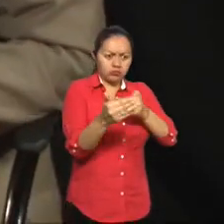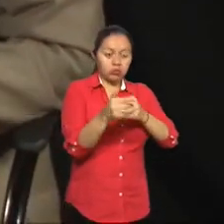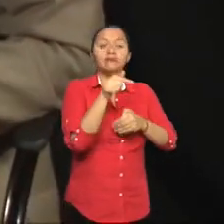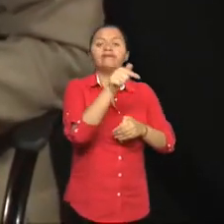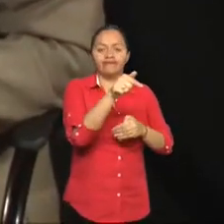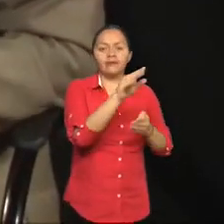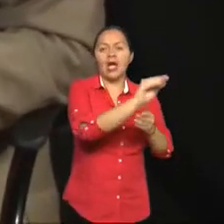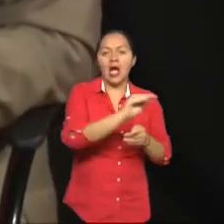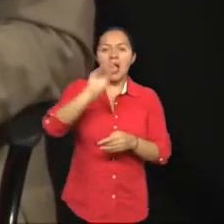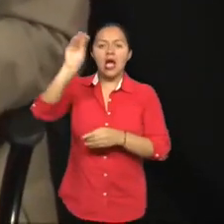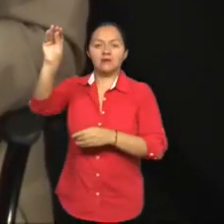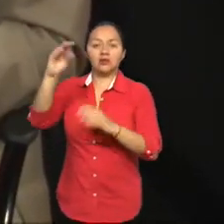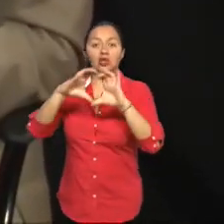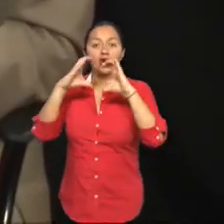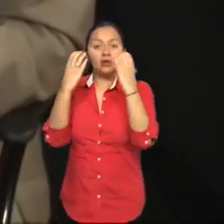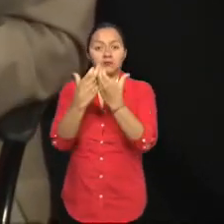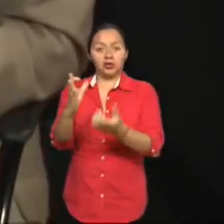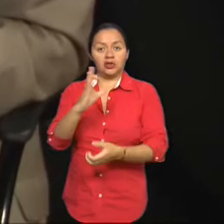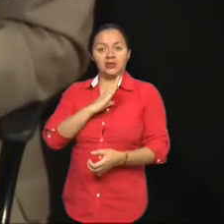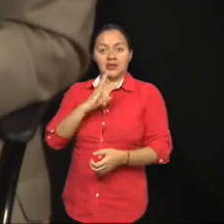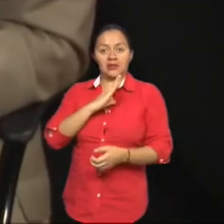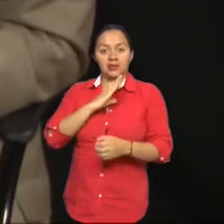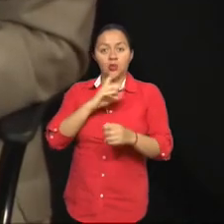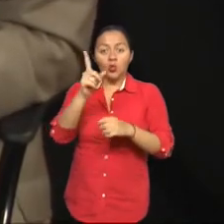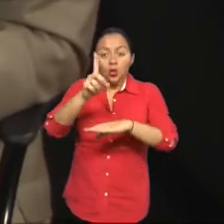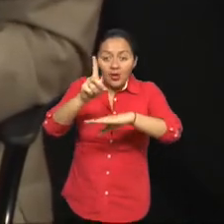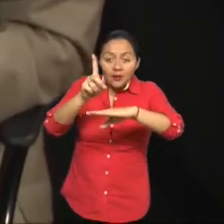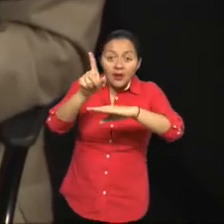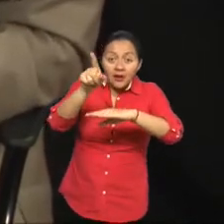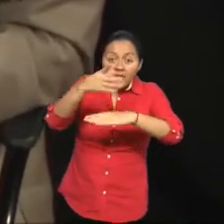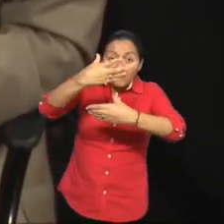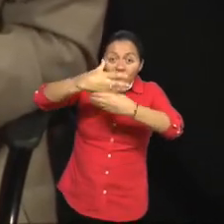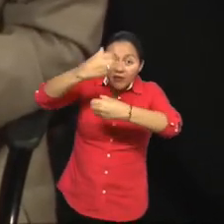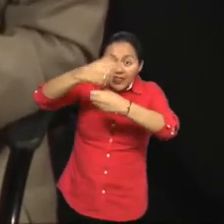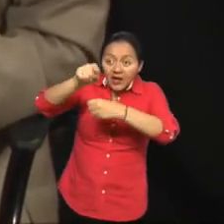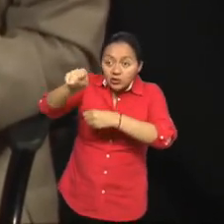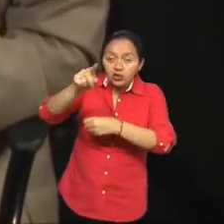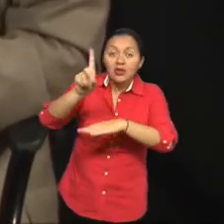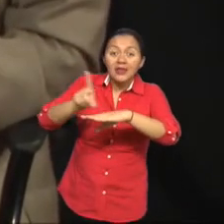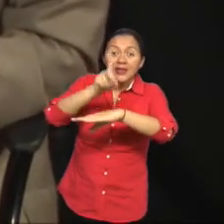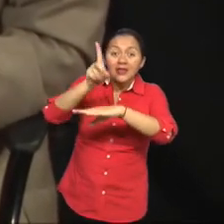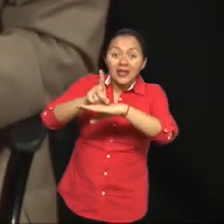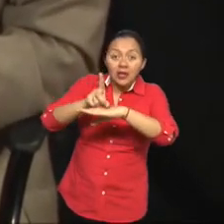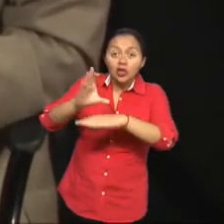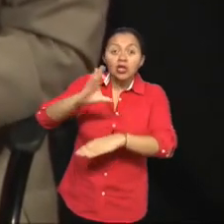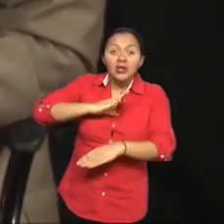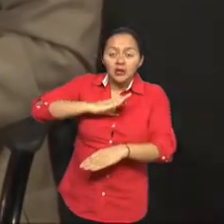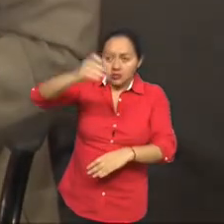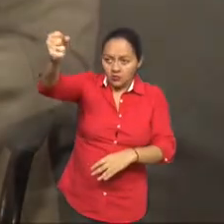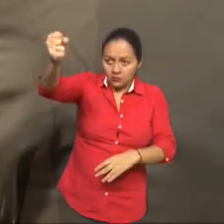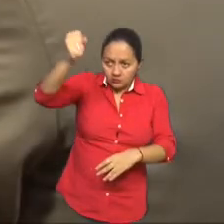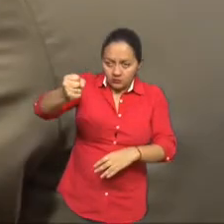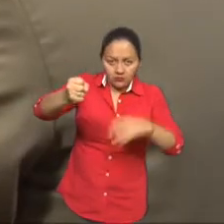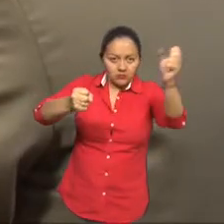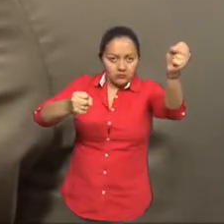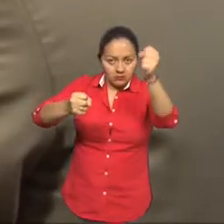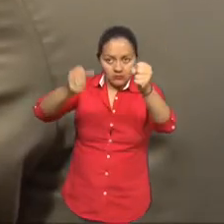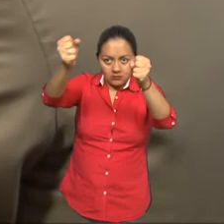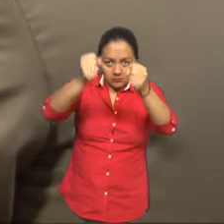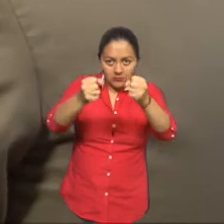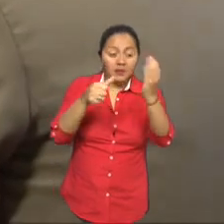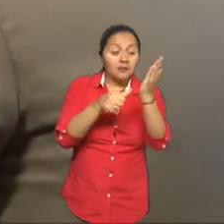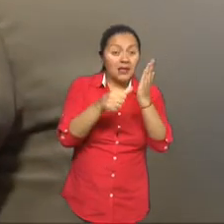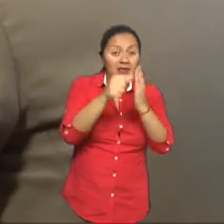técnica del alto rendimiento, que está conformada por cada director técnico de cada federación, incluyendo el Comité Paralímpico y delegados del Ministerio del